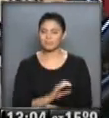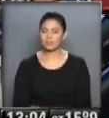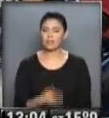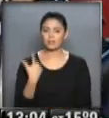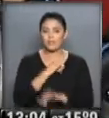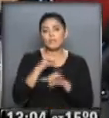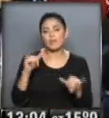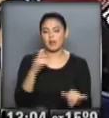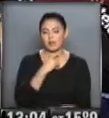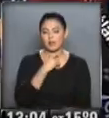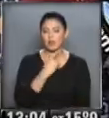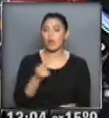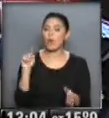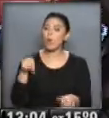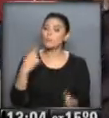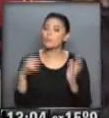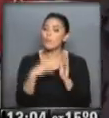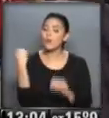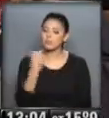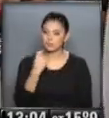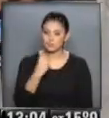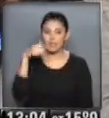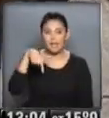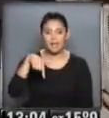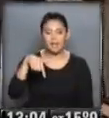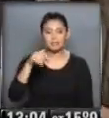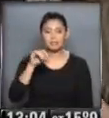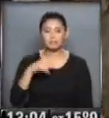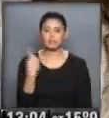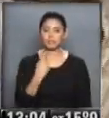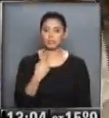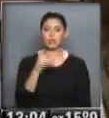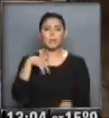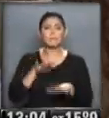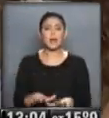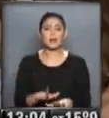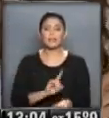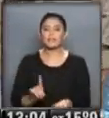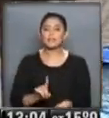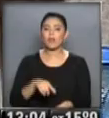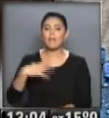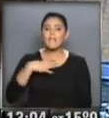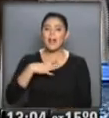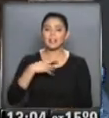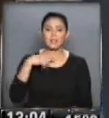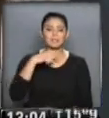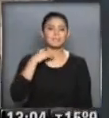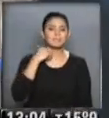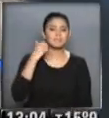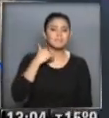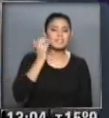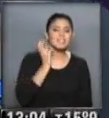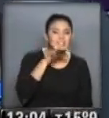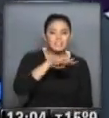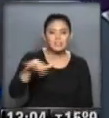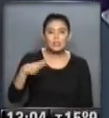queremos decir. Y otro punto muy importante es que acá hay mucho más. Nosotros no nos vamos a parar. Faltan un montón de nietos, faltan 400